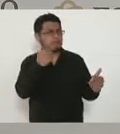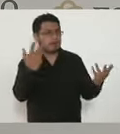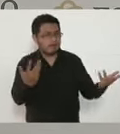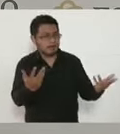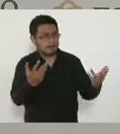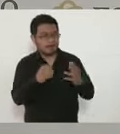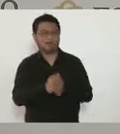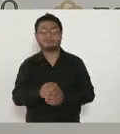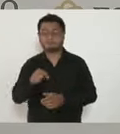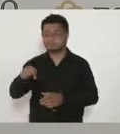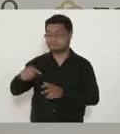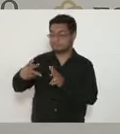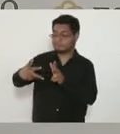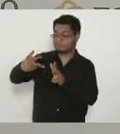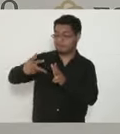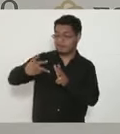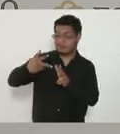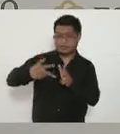esté